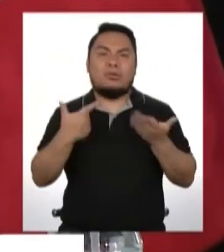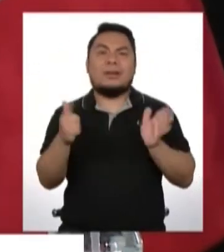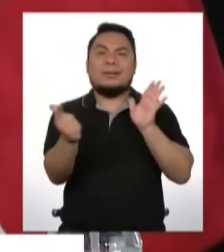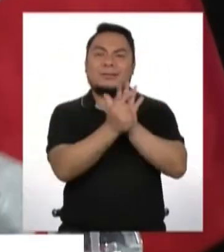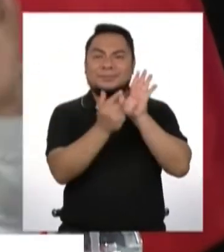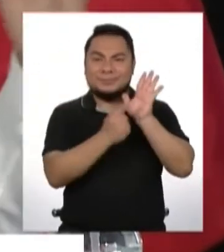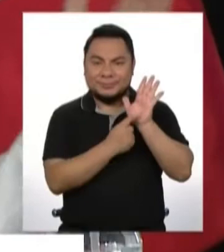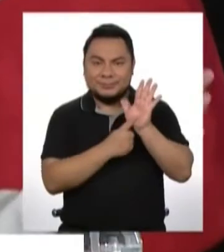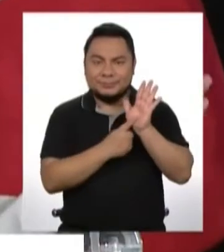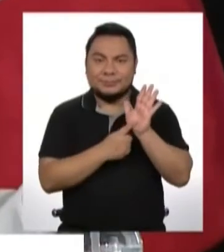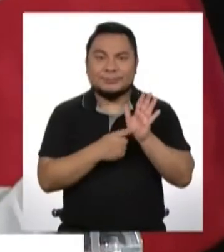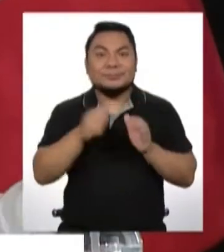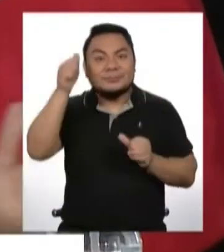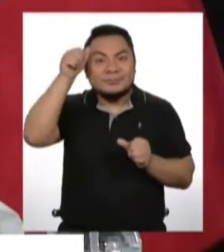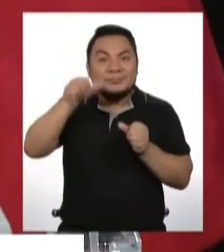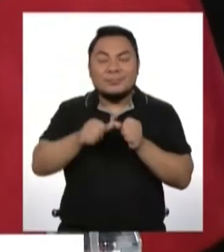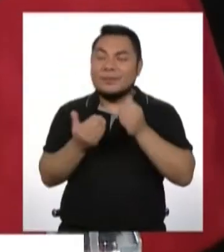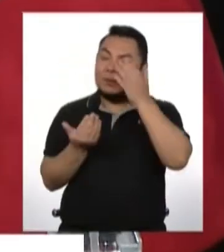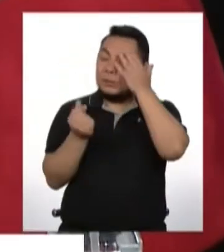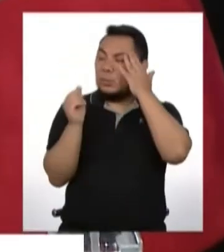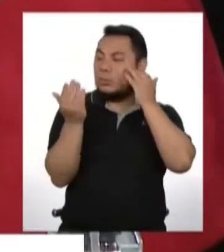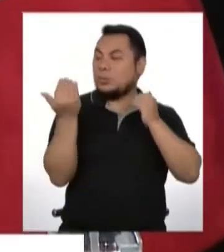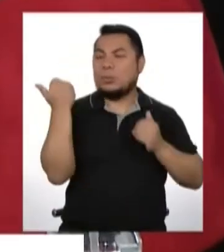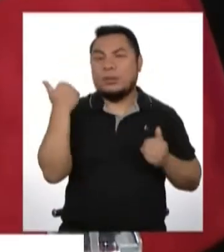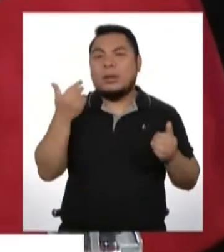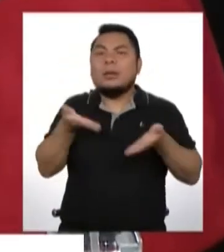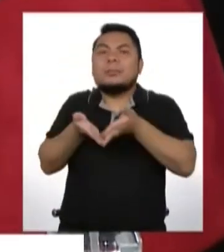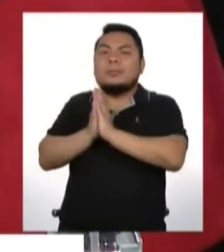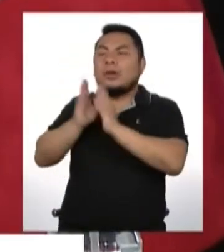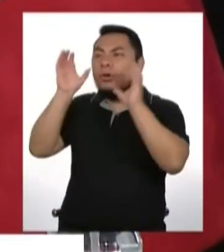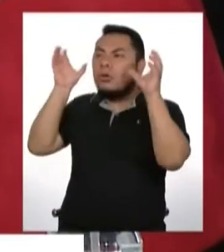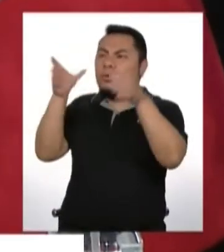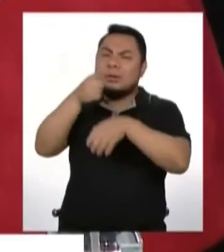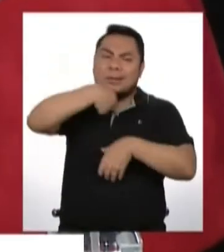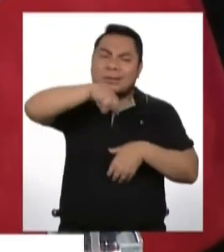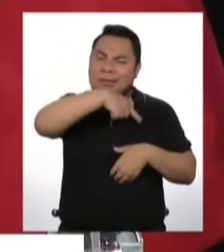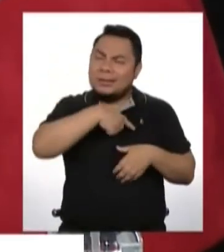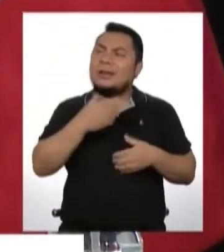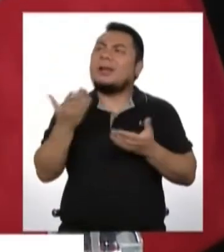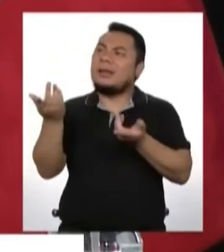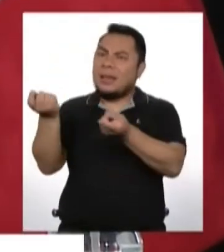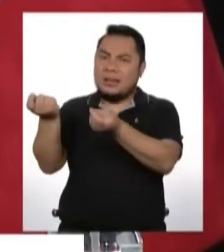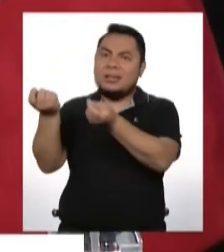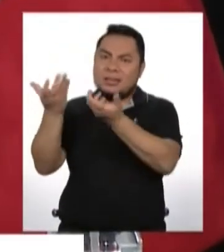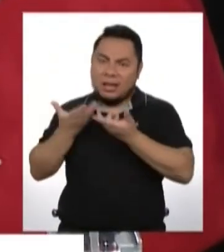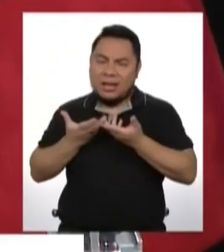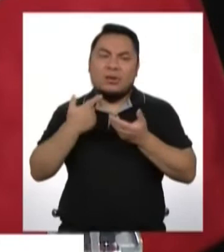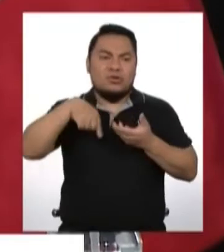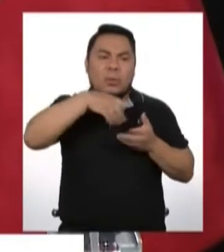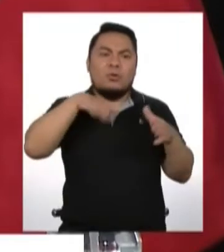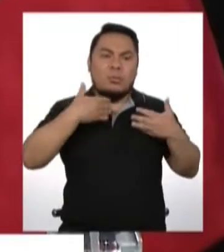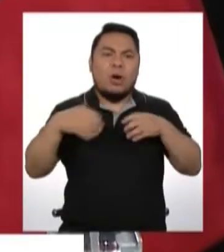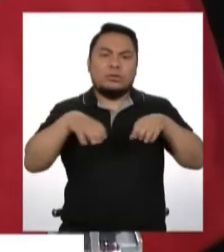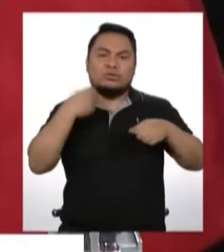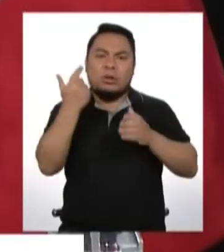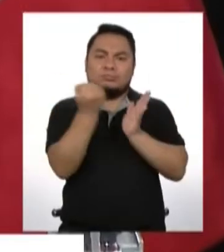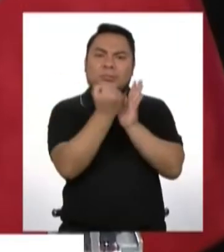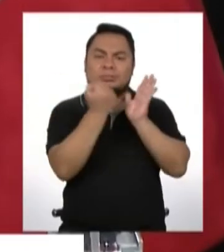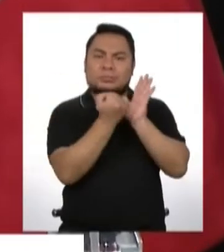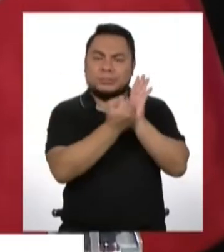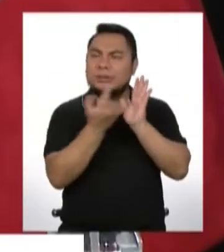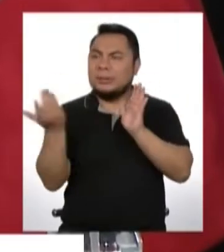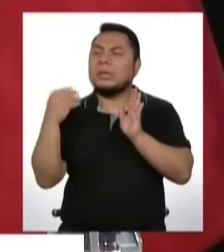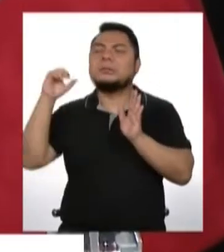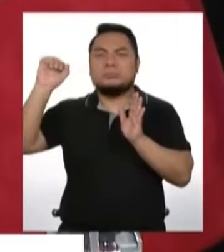que pedimos hace algunos días. El Congreso se reunió y nos dio estas facultades. Esta es la primera